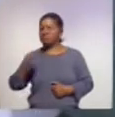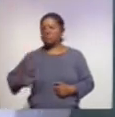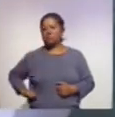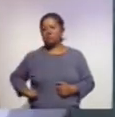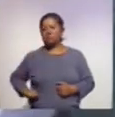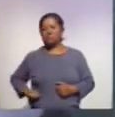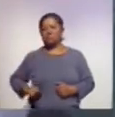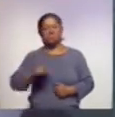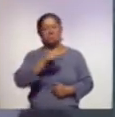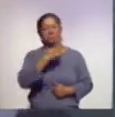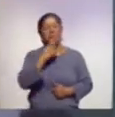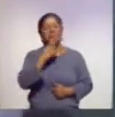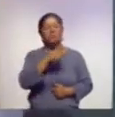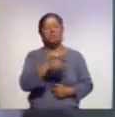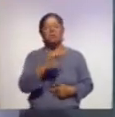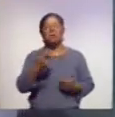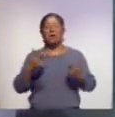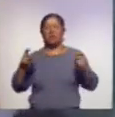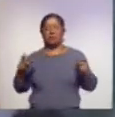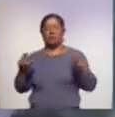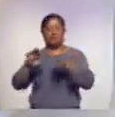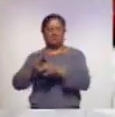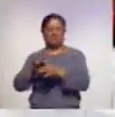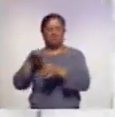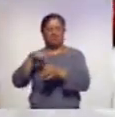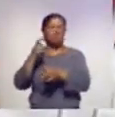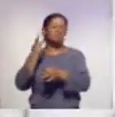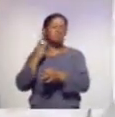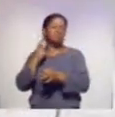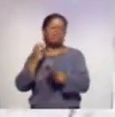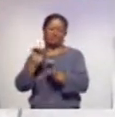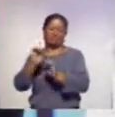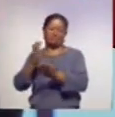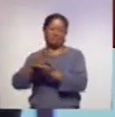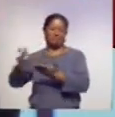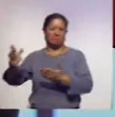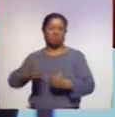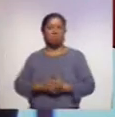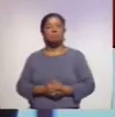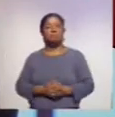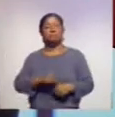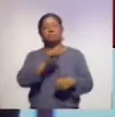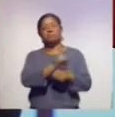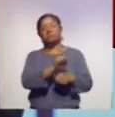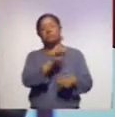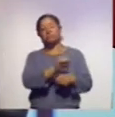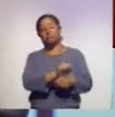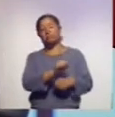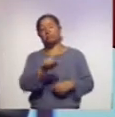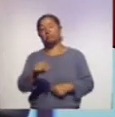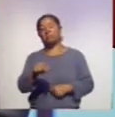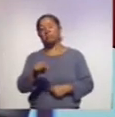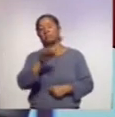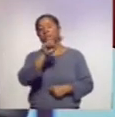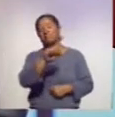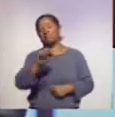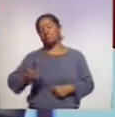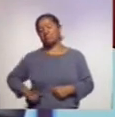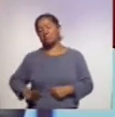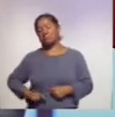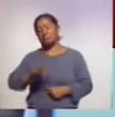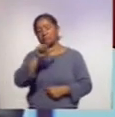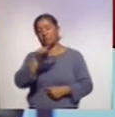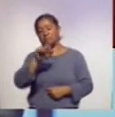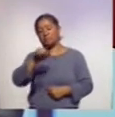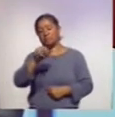del tratado con propósitos políticos electorales. El subsecretario de Derechos Humanos, Población y Migración de la Secretaría de Gobernación, Alejandro